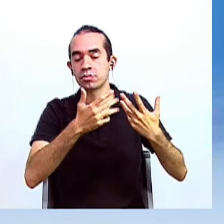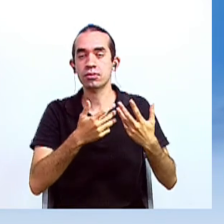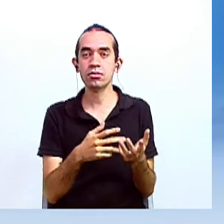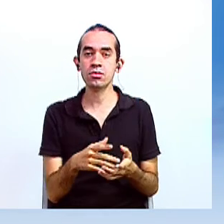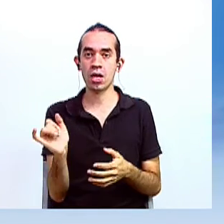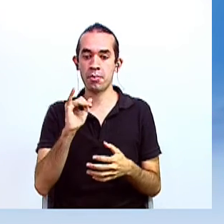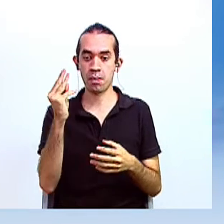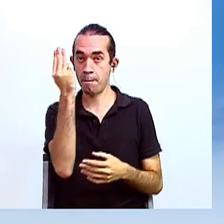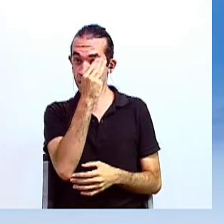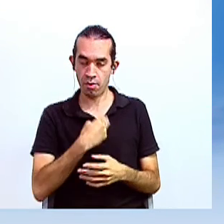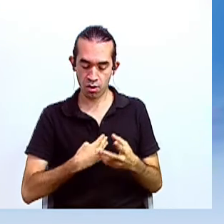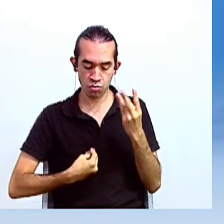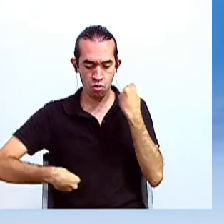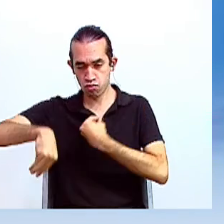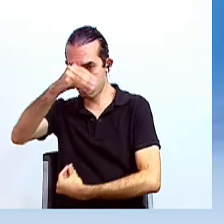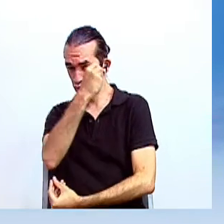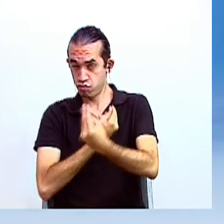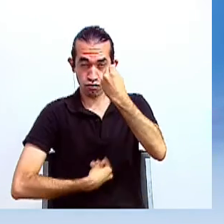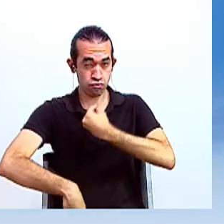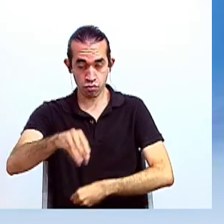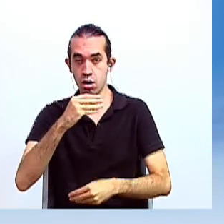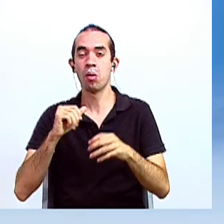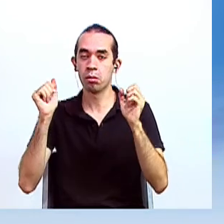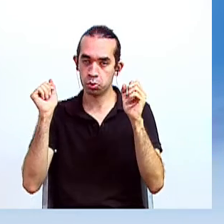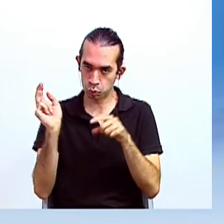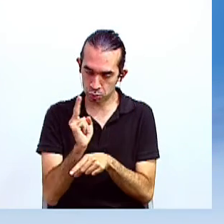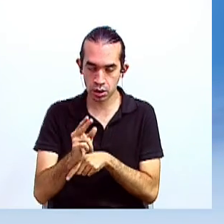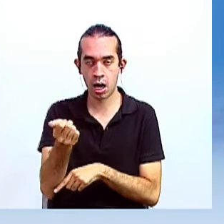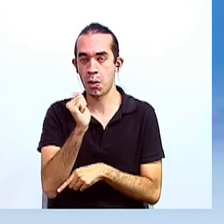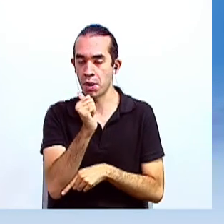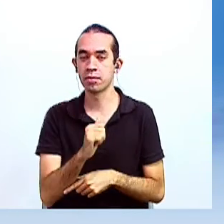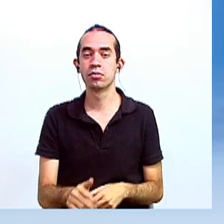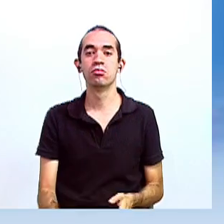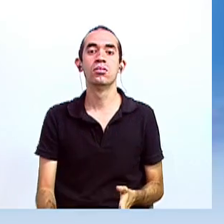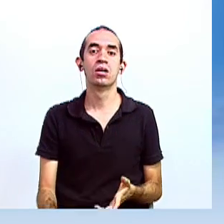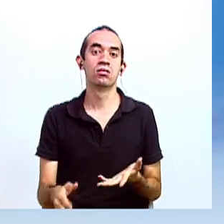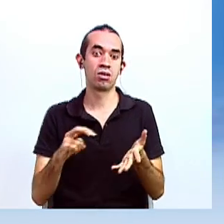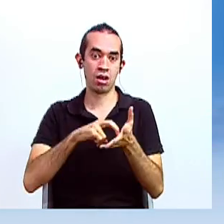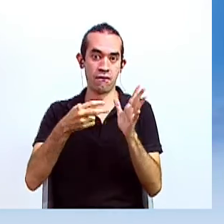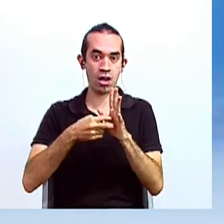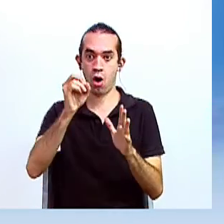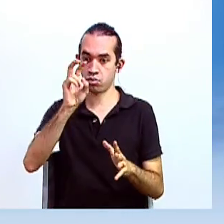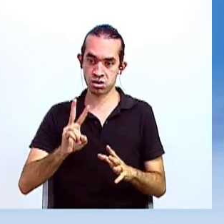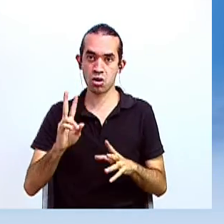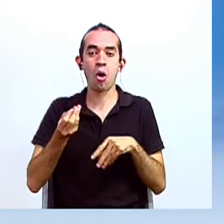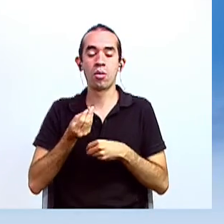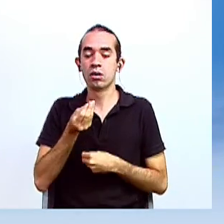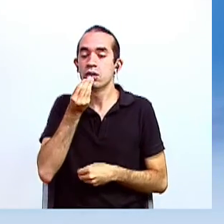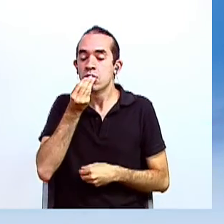procesos metabólicos. De esta forma, sus átomos de oxígeno pueden volver a la atmósfera por medio de